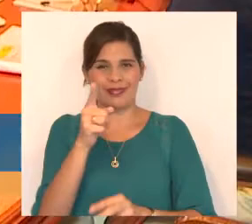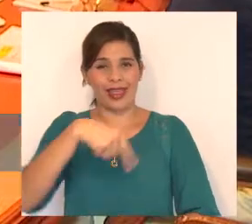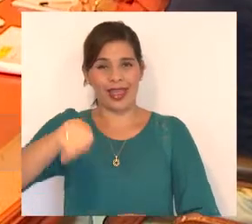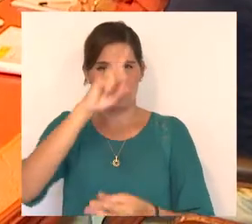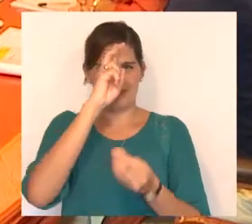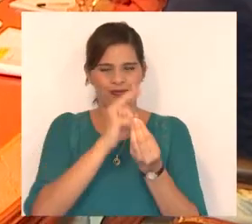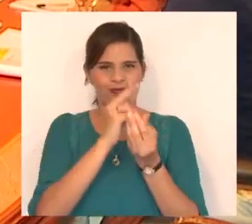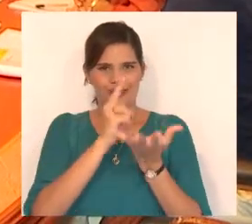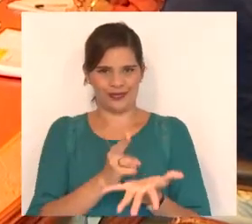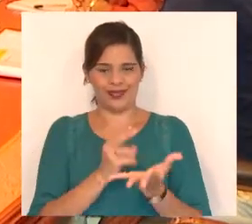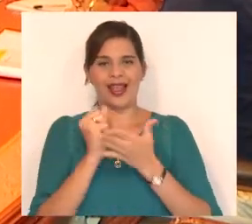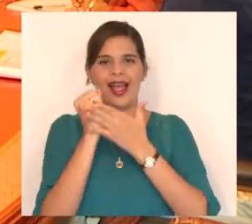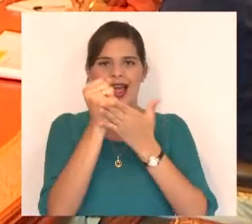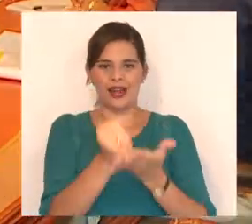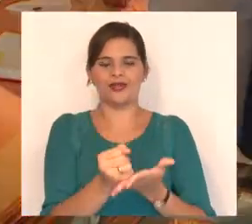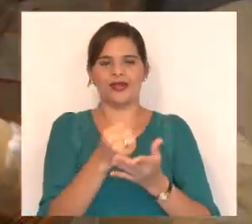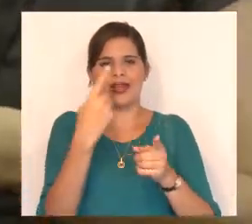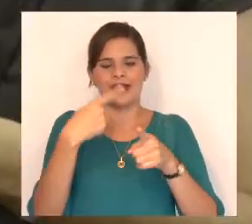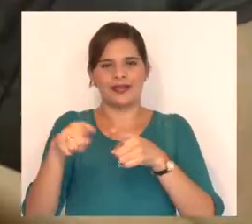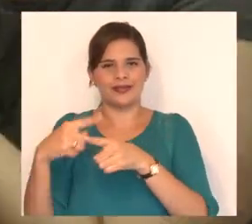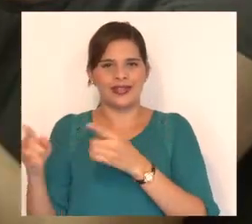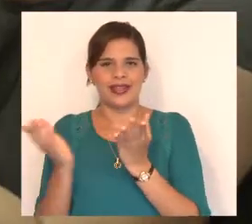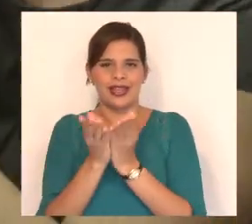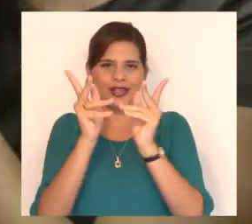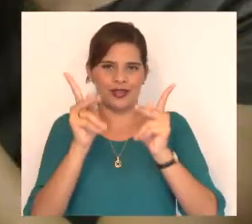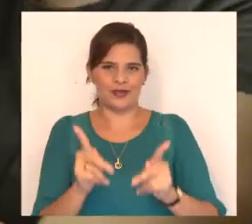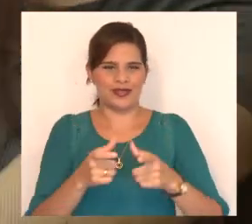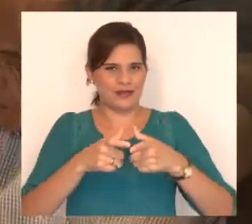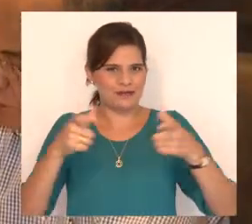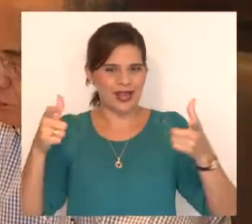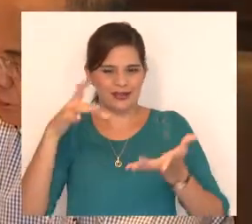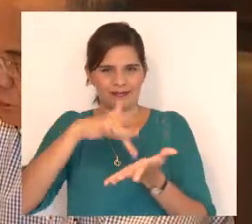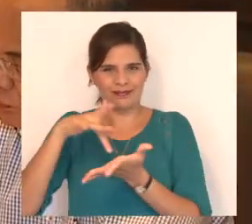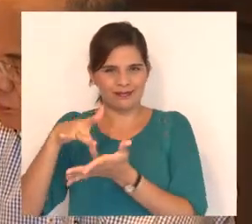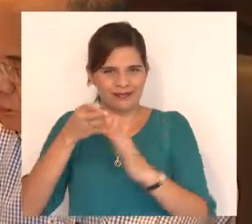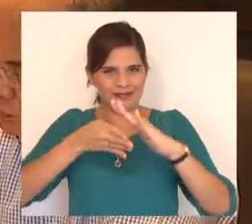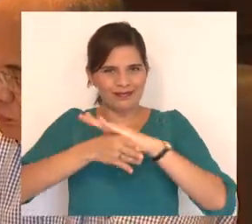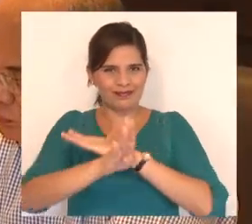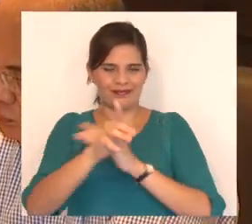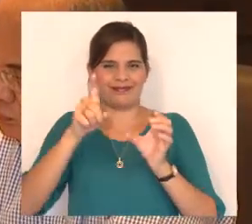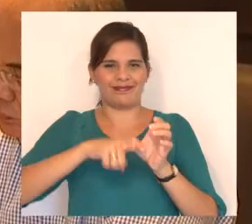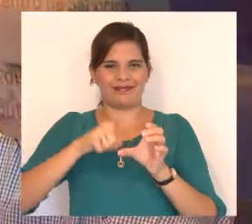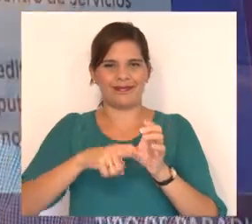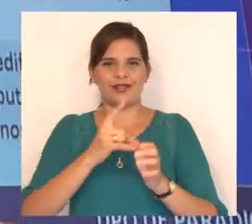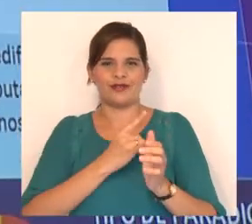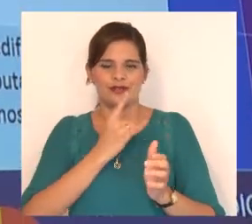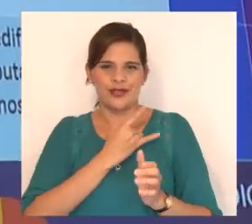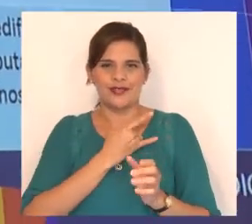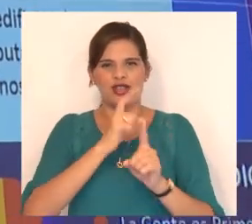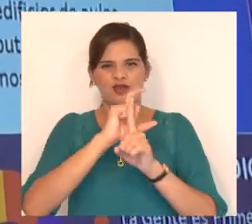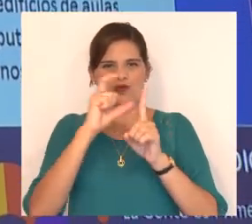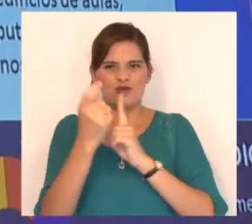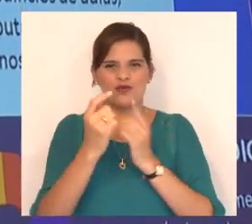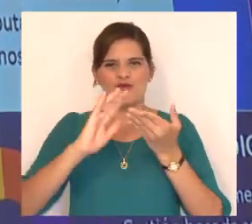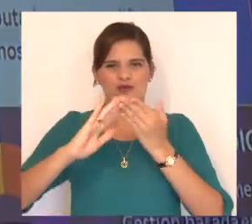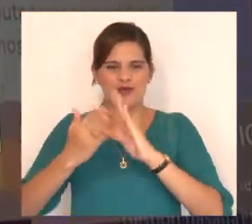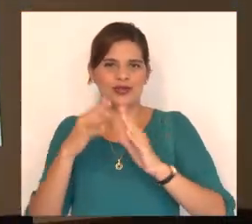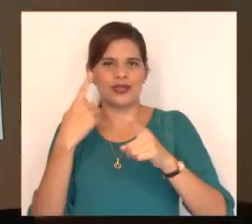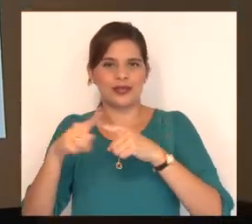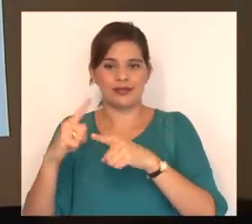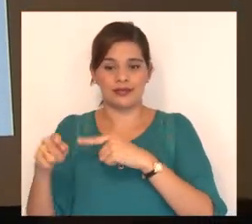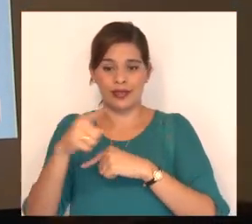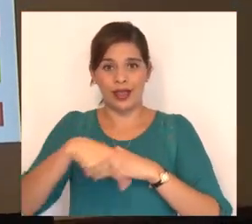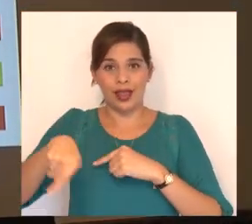diversidad de las necesidades de todos los estudiantes a través de la mayor participación en el aprendizaje, las culturas y las comunidades,